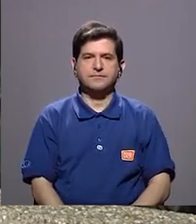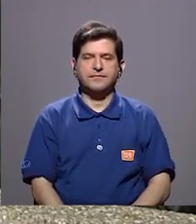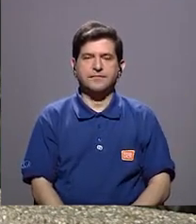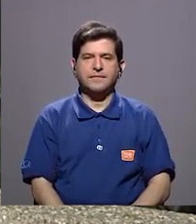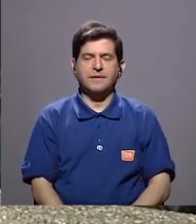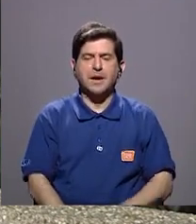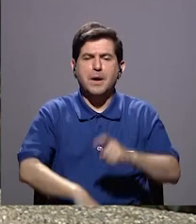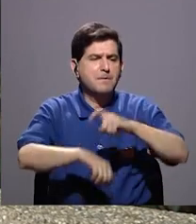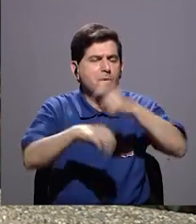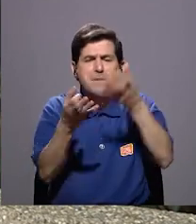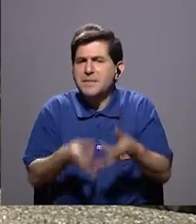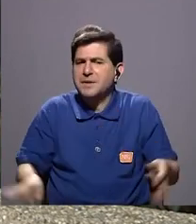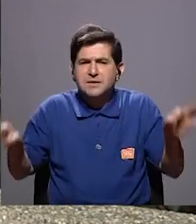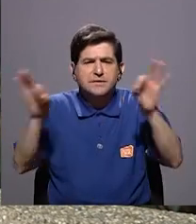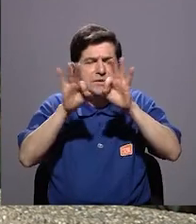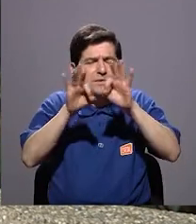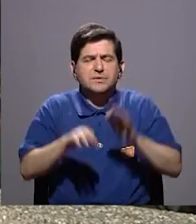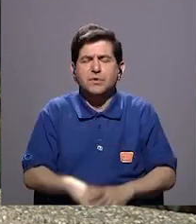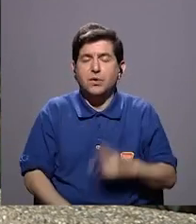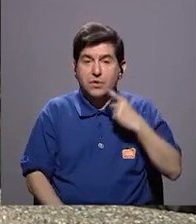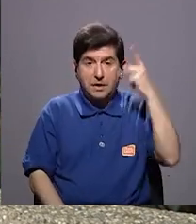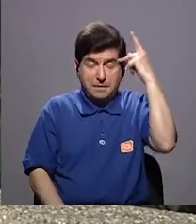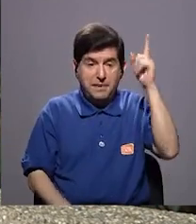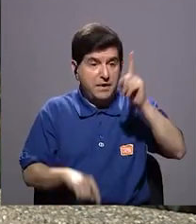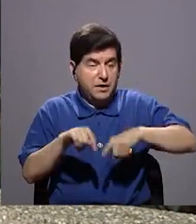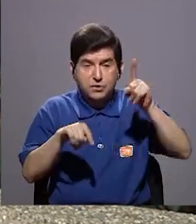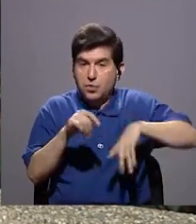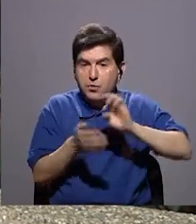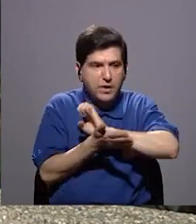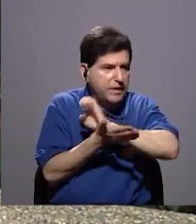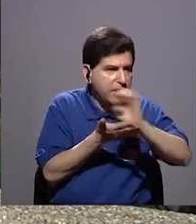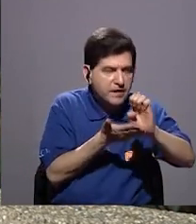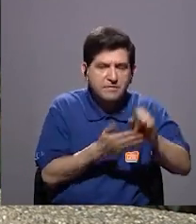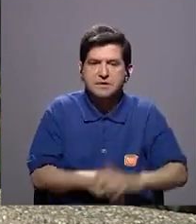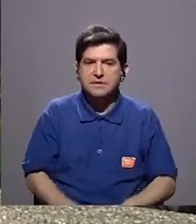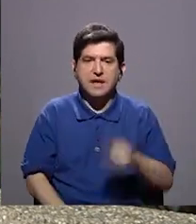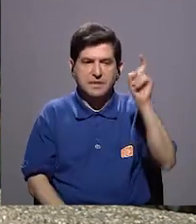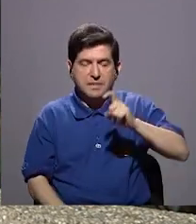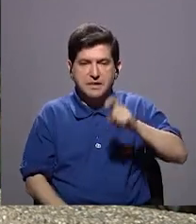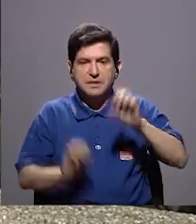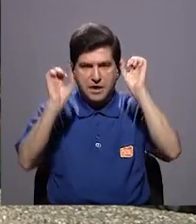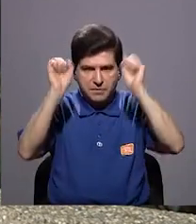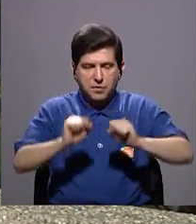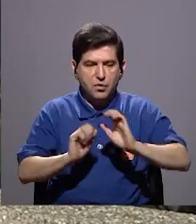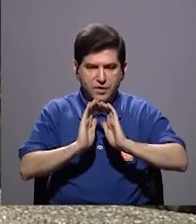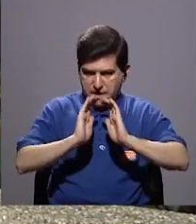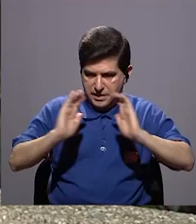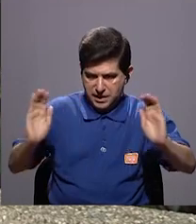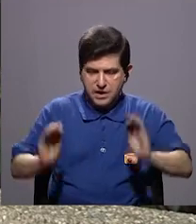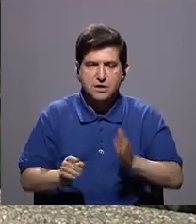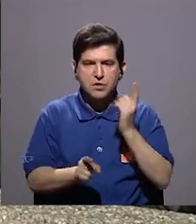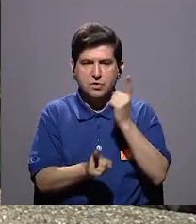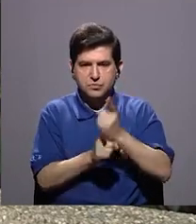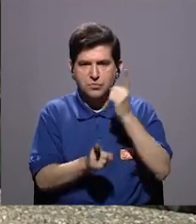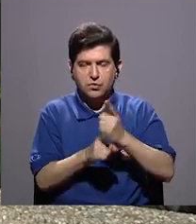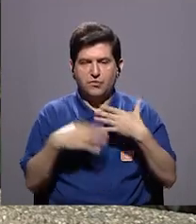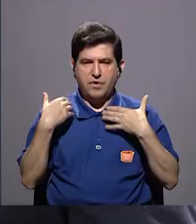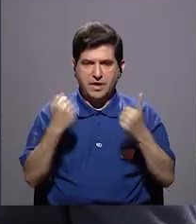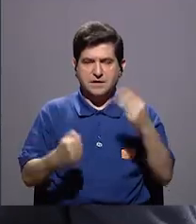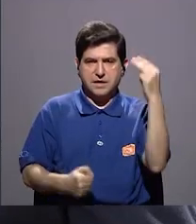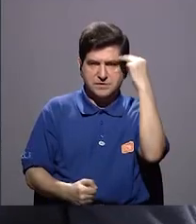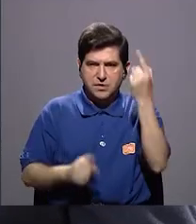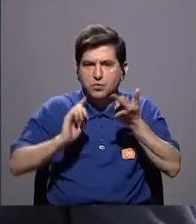esos puntos claves que ningún padre debería eventualmente evadir para poder llevar a ese niño por una adecuada salud